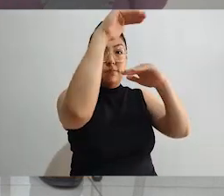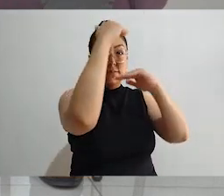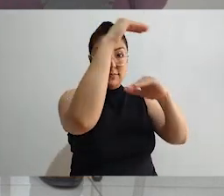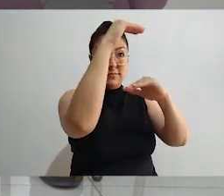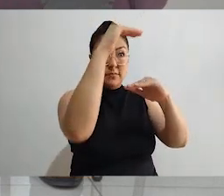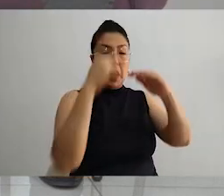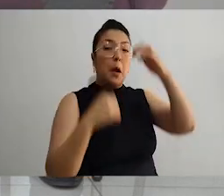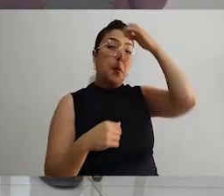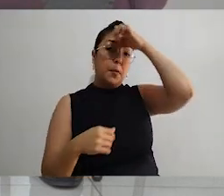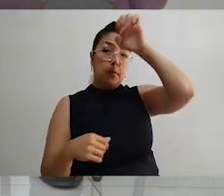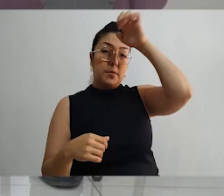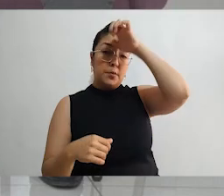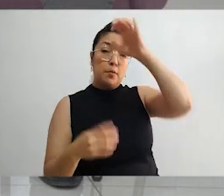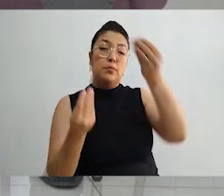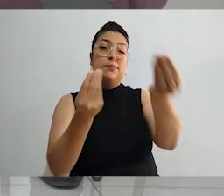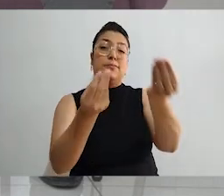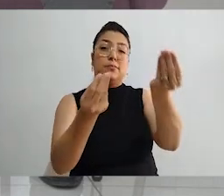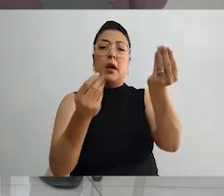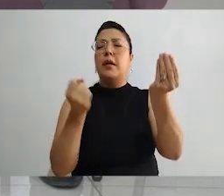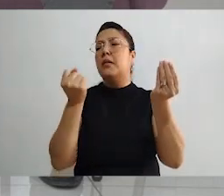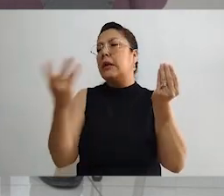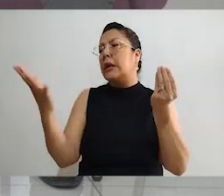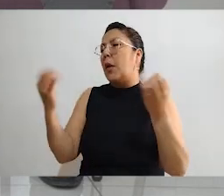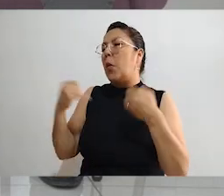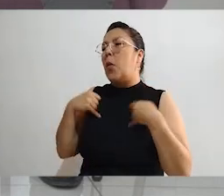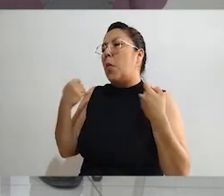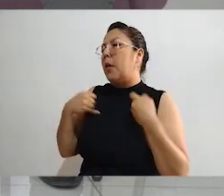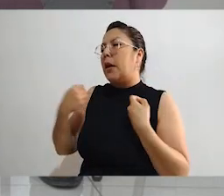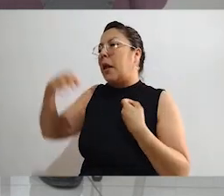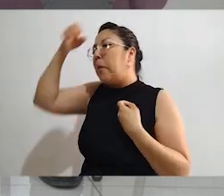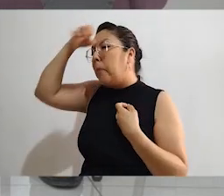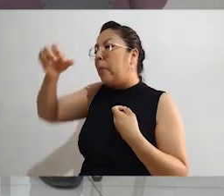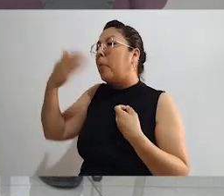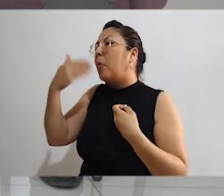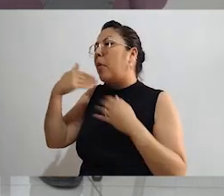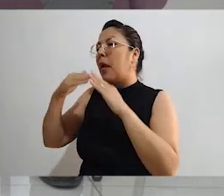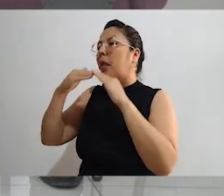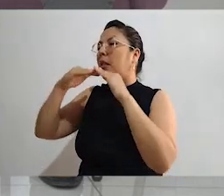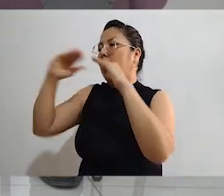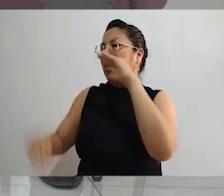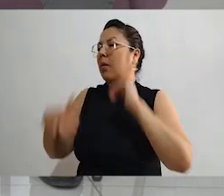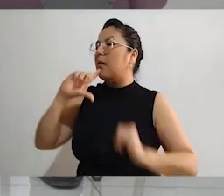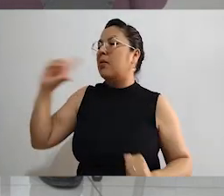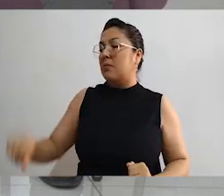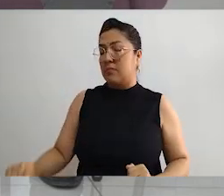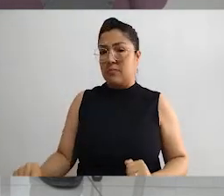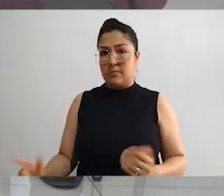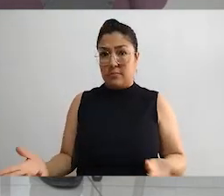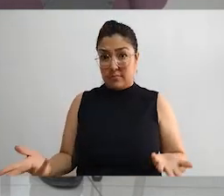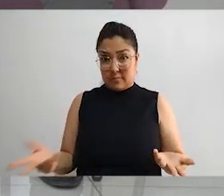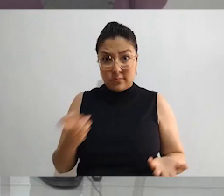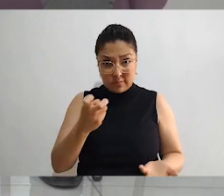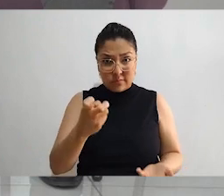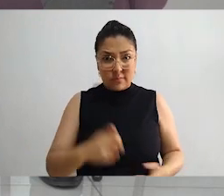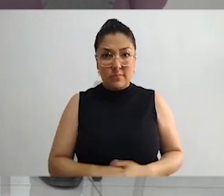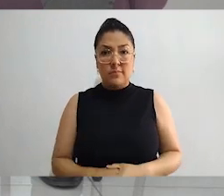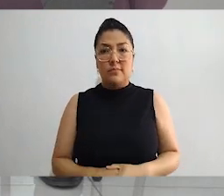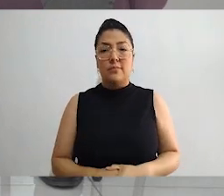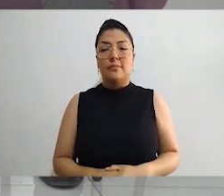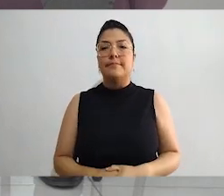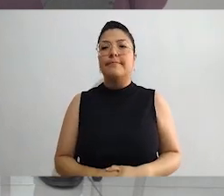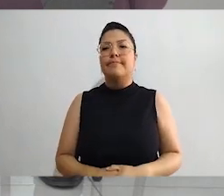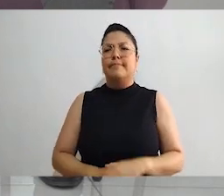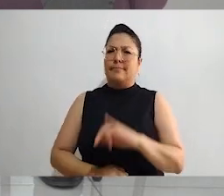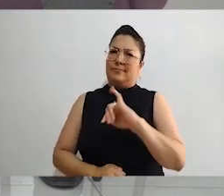inexperto, sí, o que pudiera ser un poco menos serio con el trabajo. ¿Crees que eso pasa en México? Sí, claro que